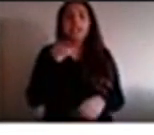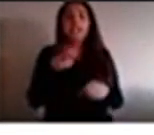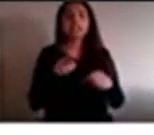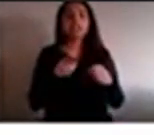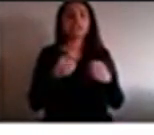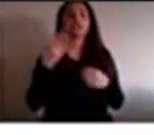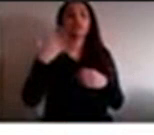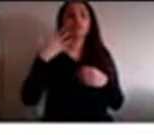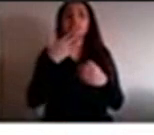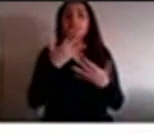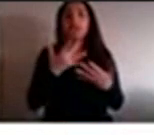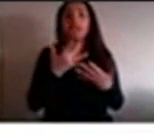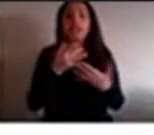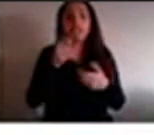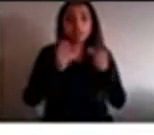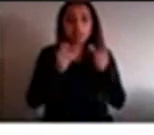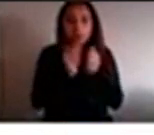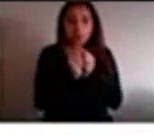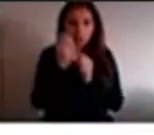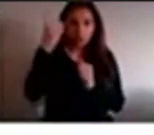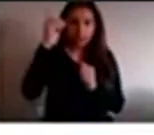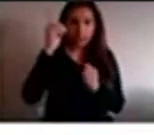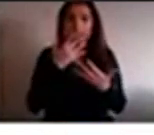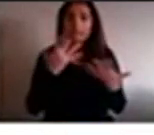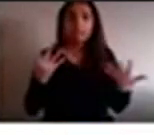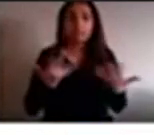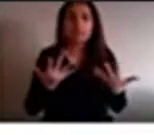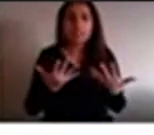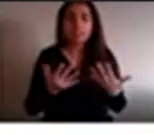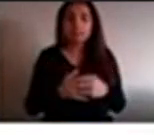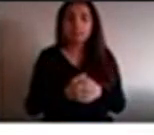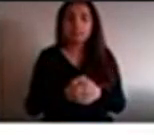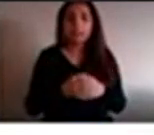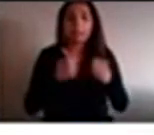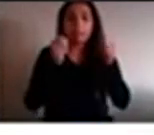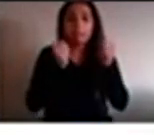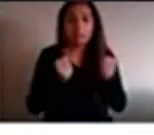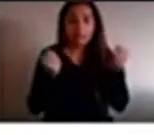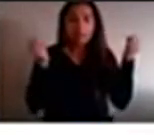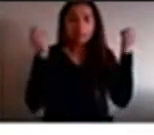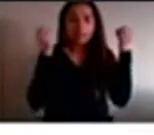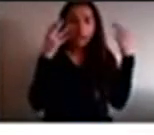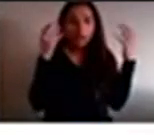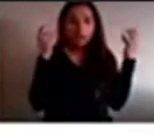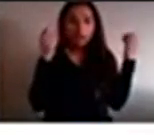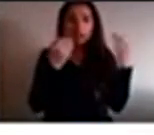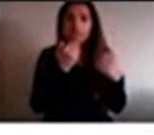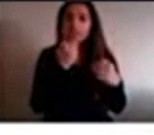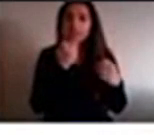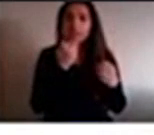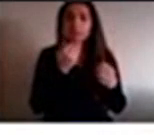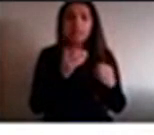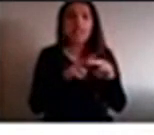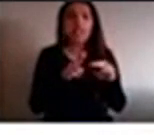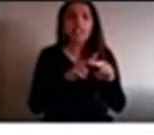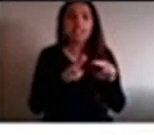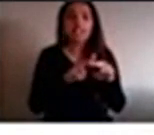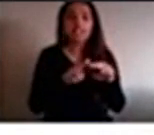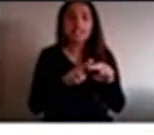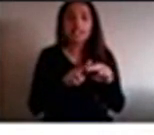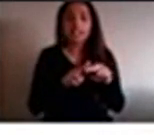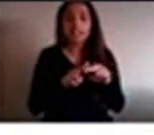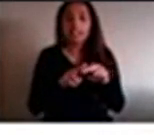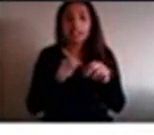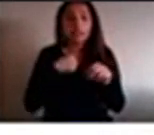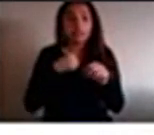las personas con discapacidad de manera de poder capacitarlas, como bien digo, y a su vez colocarlas en el mercado del